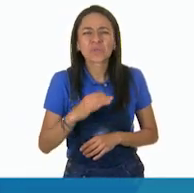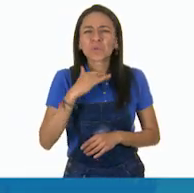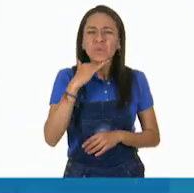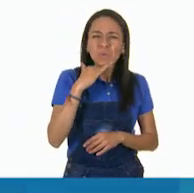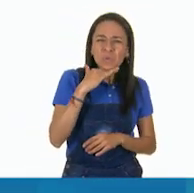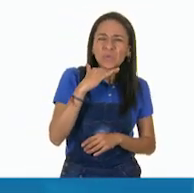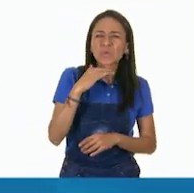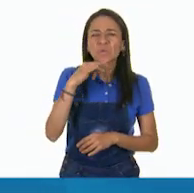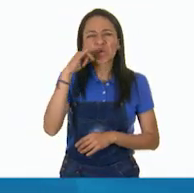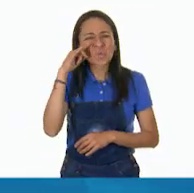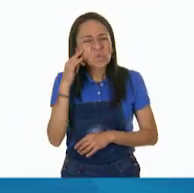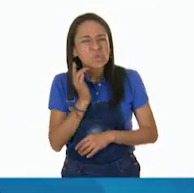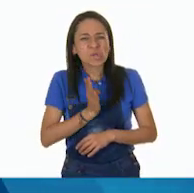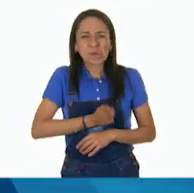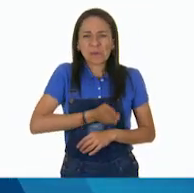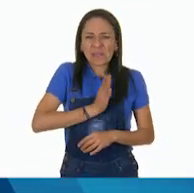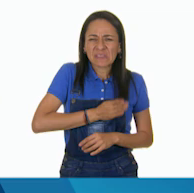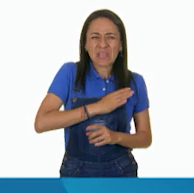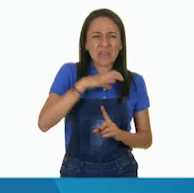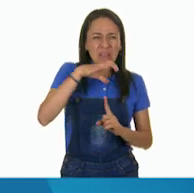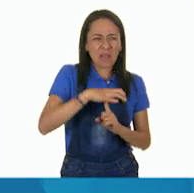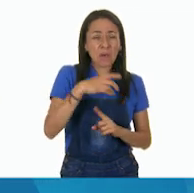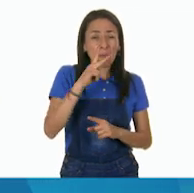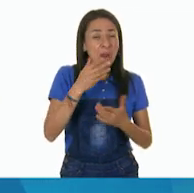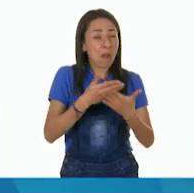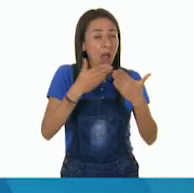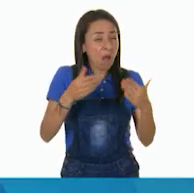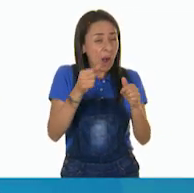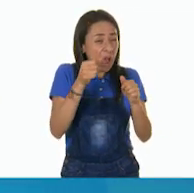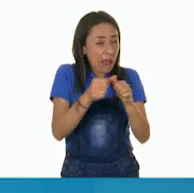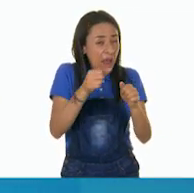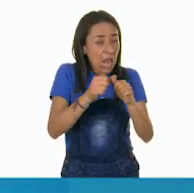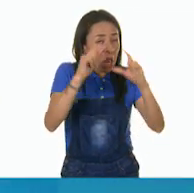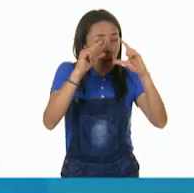esta vez bueno en letras muy chiquititas